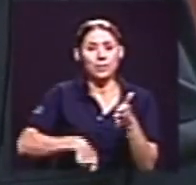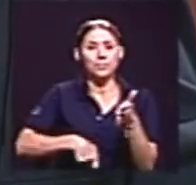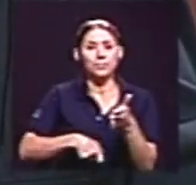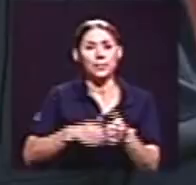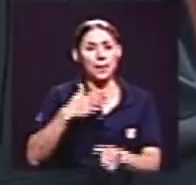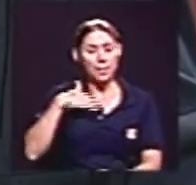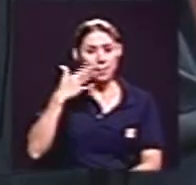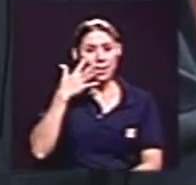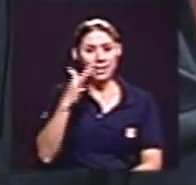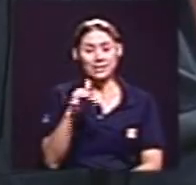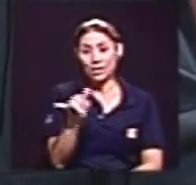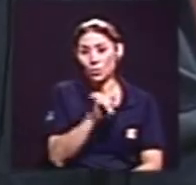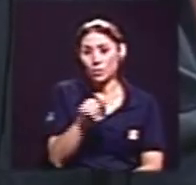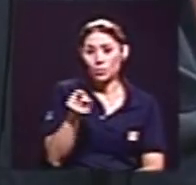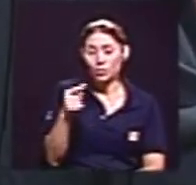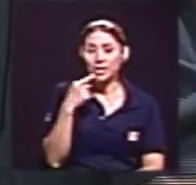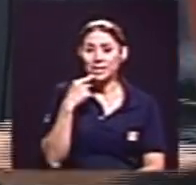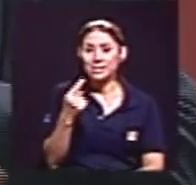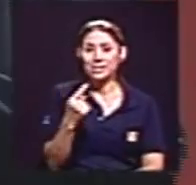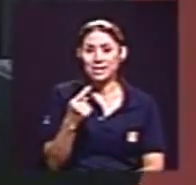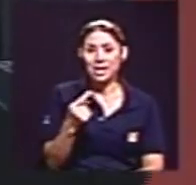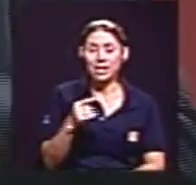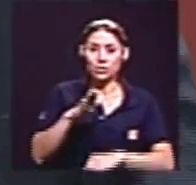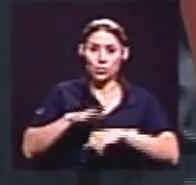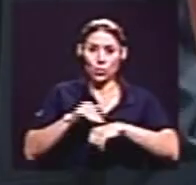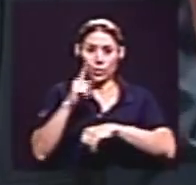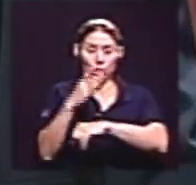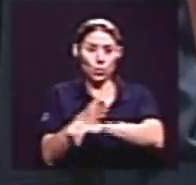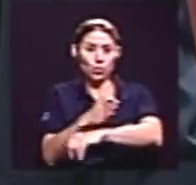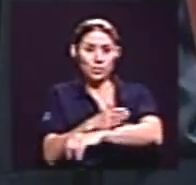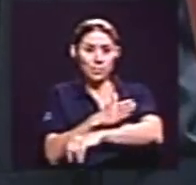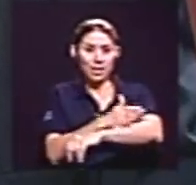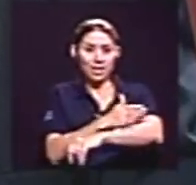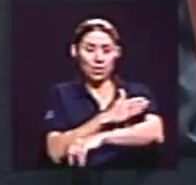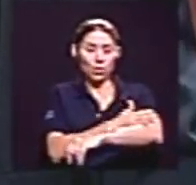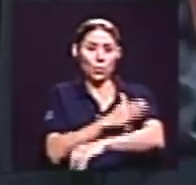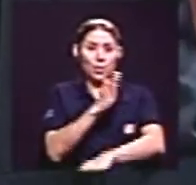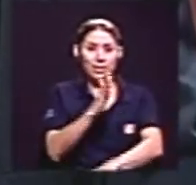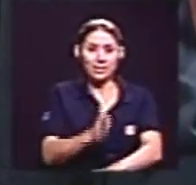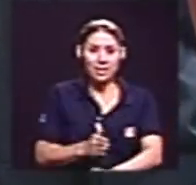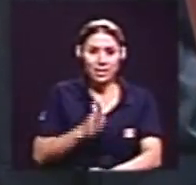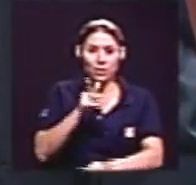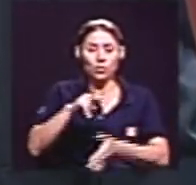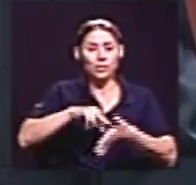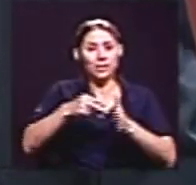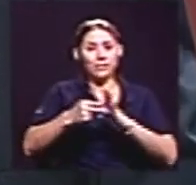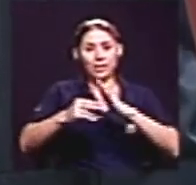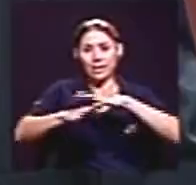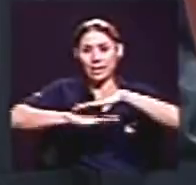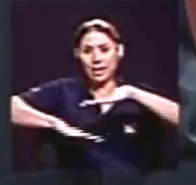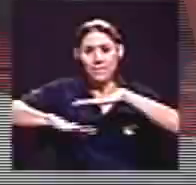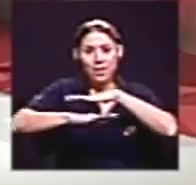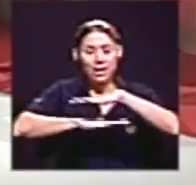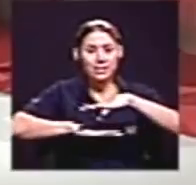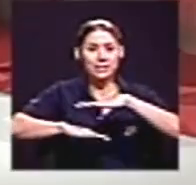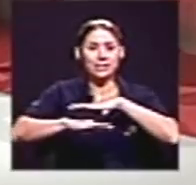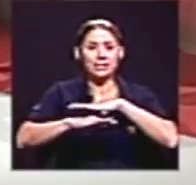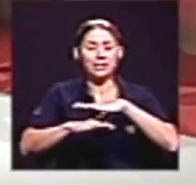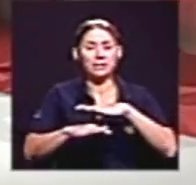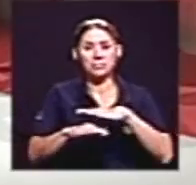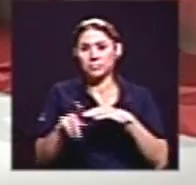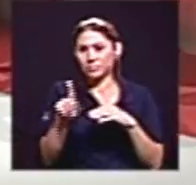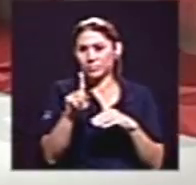que lo mismo que usted decía de un crecimiento mucho más lento ahora, significa que la base va a moverse menos